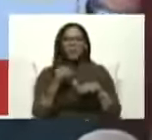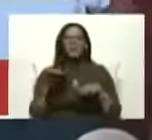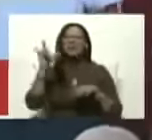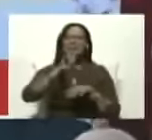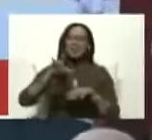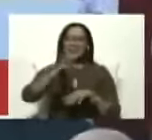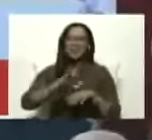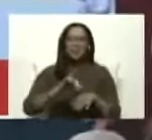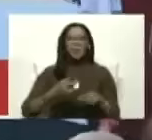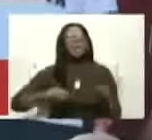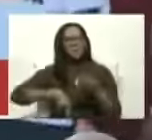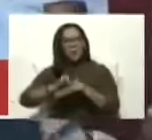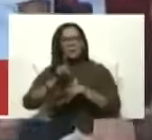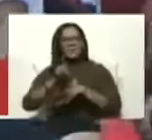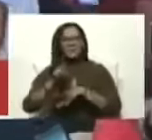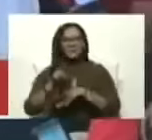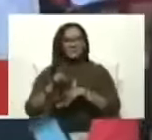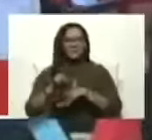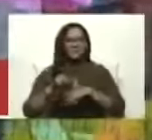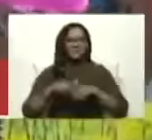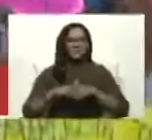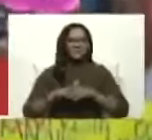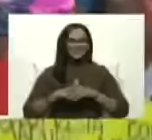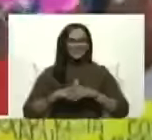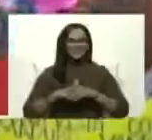queridas y queridos, ¡vamos!